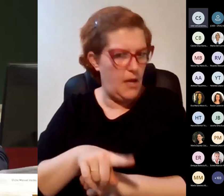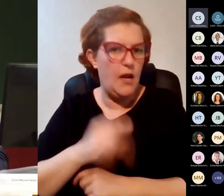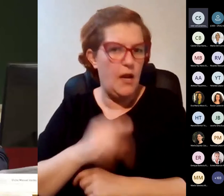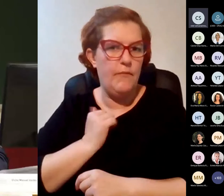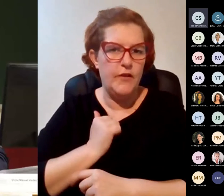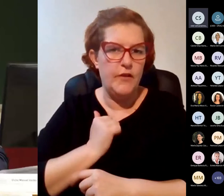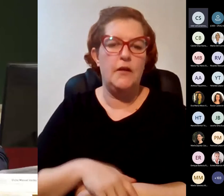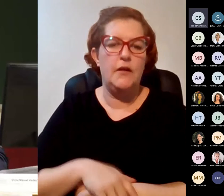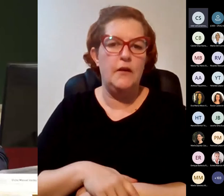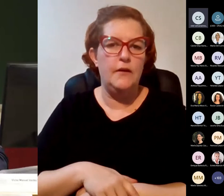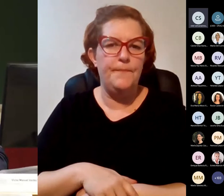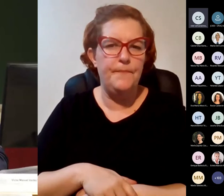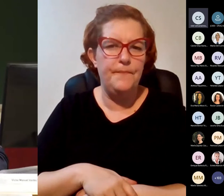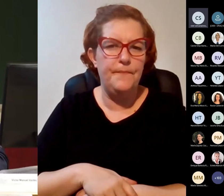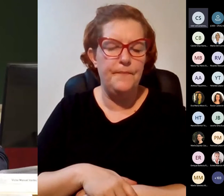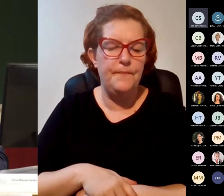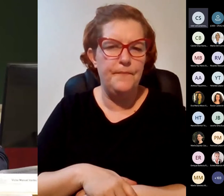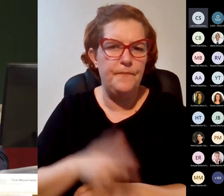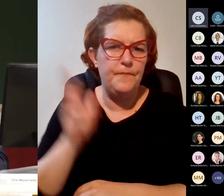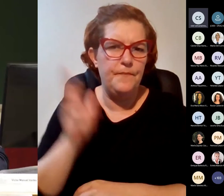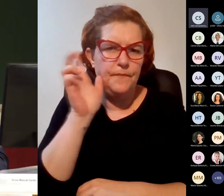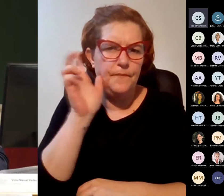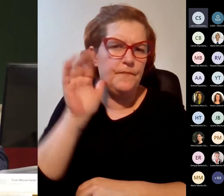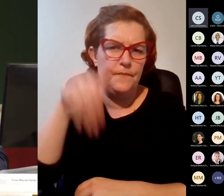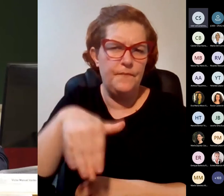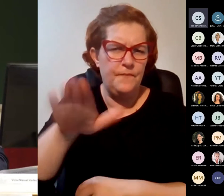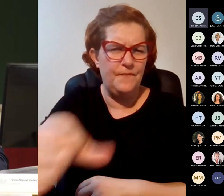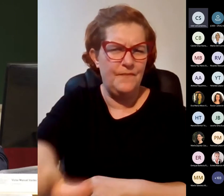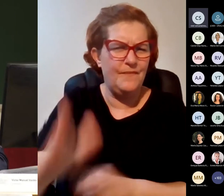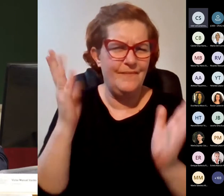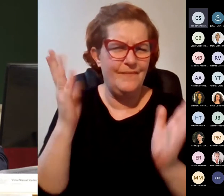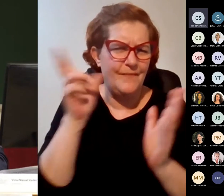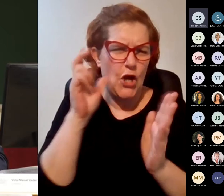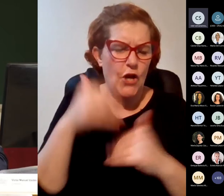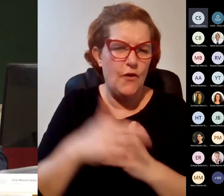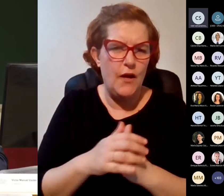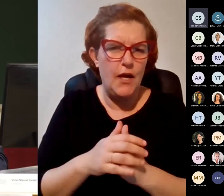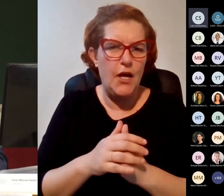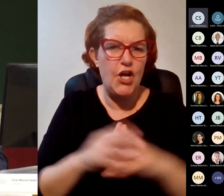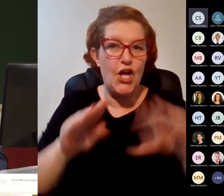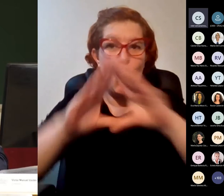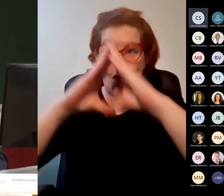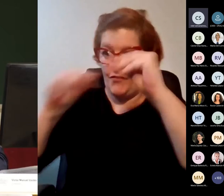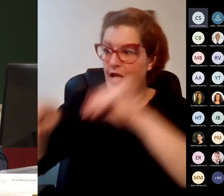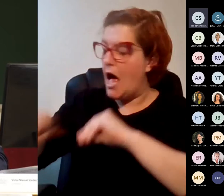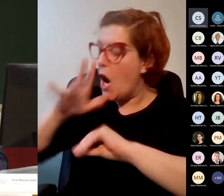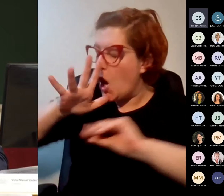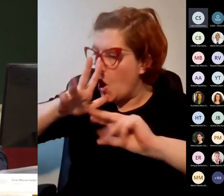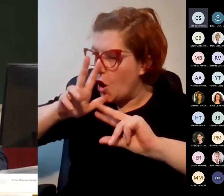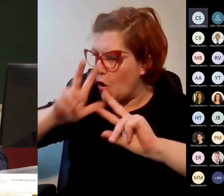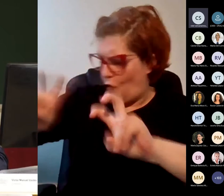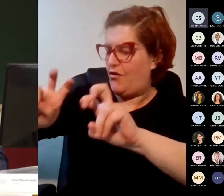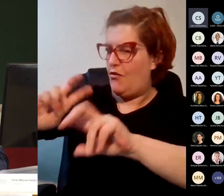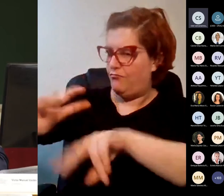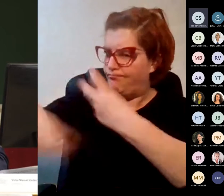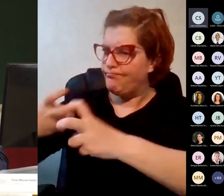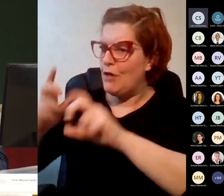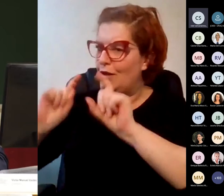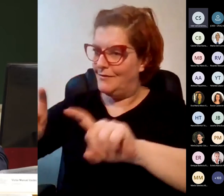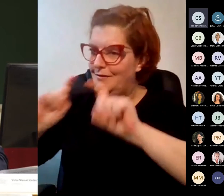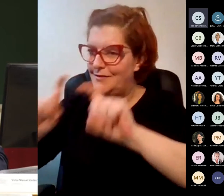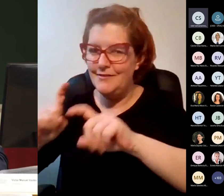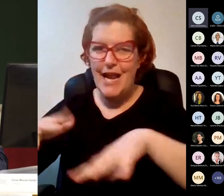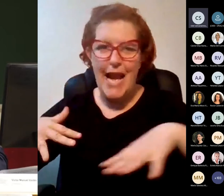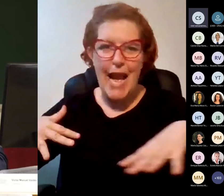síntesis estamos muy involucrados para la universidad con esta nueva forma de crear la red de cátedras que